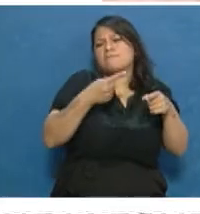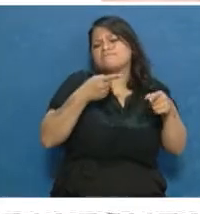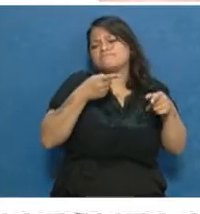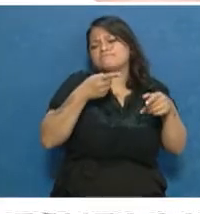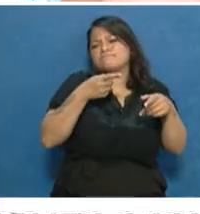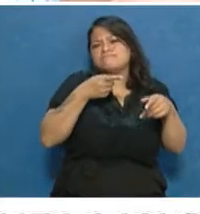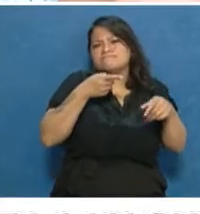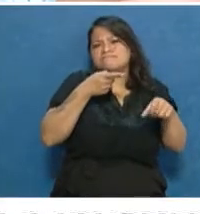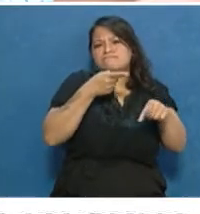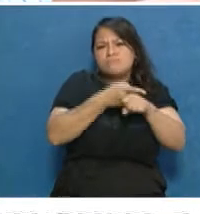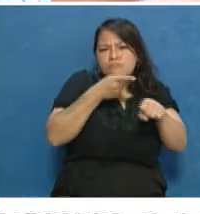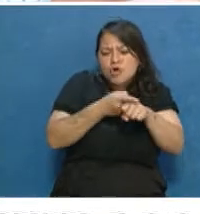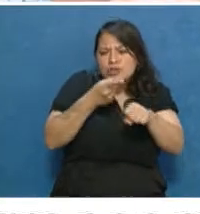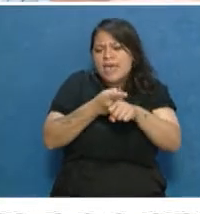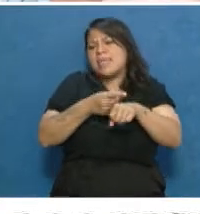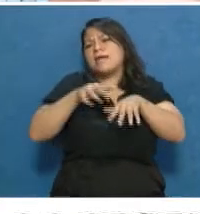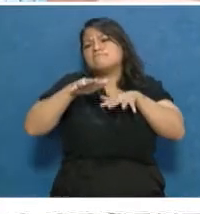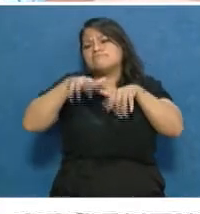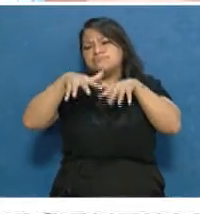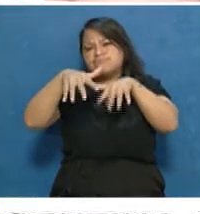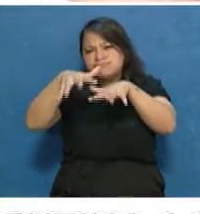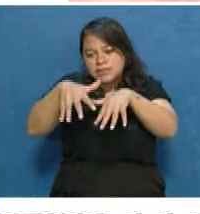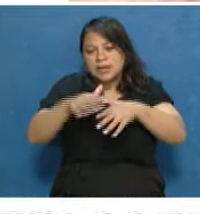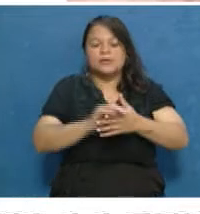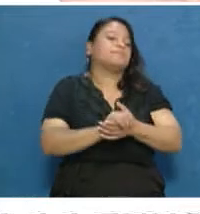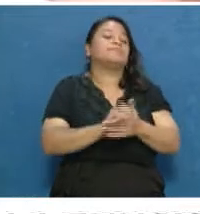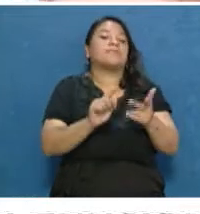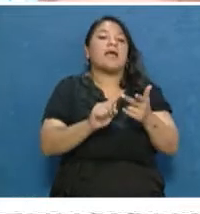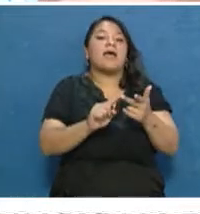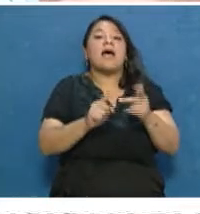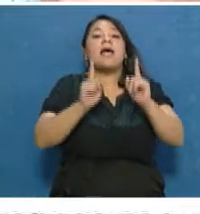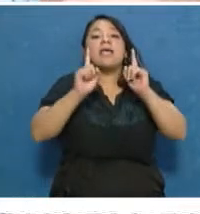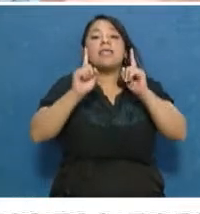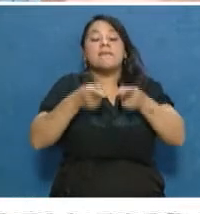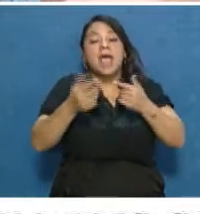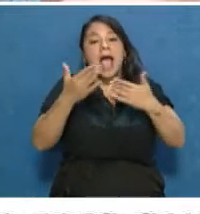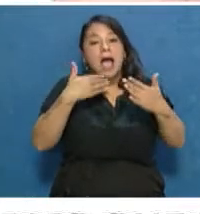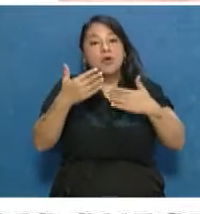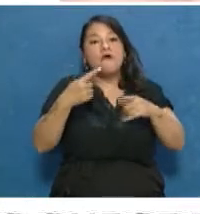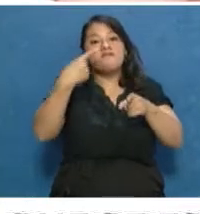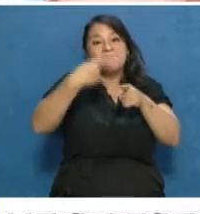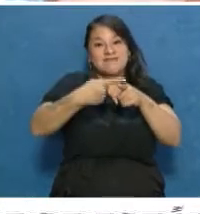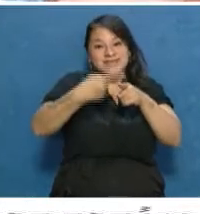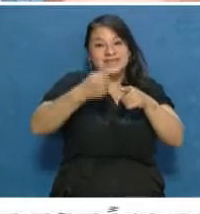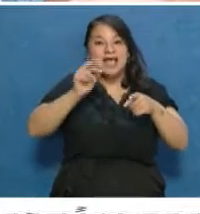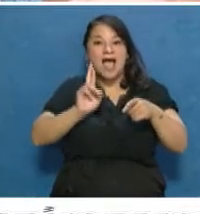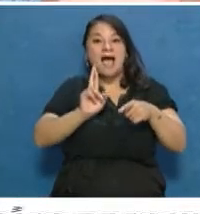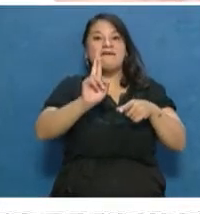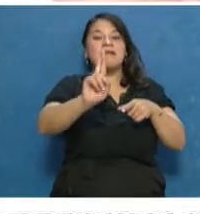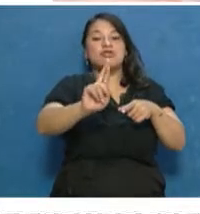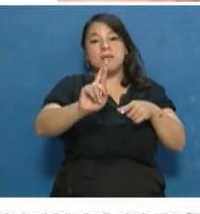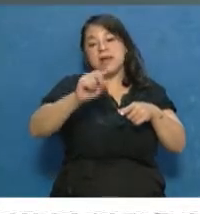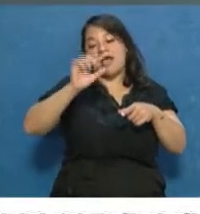y demás. Entre otras cosas, habló acerca de las habilitaciones de fiestas para las fiestas de fin de